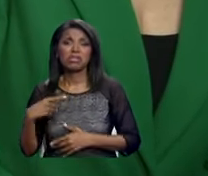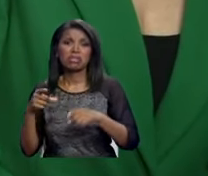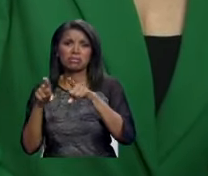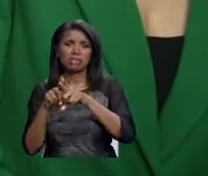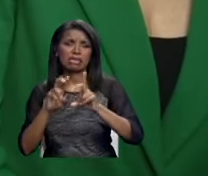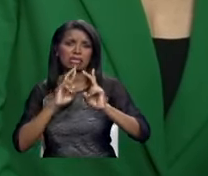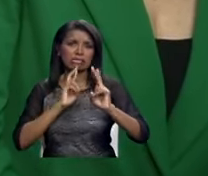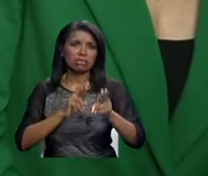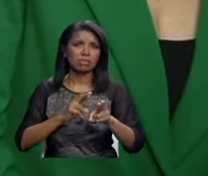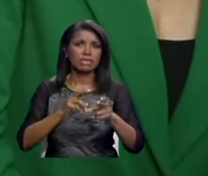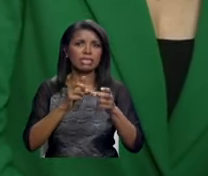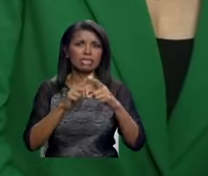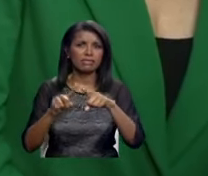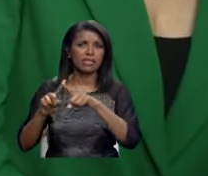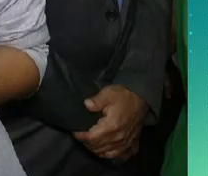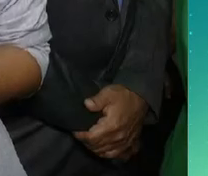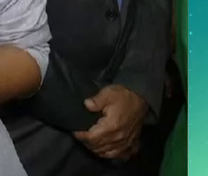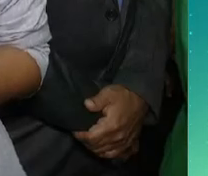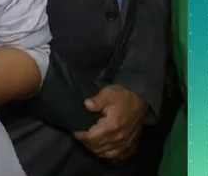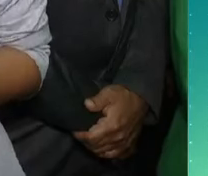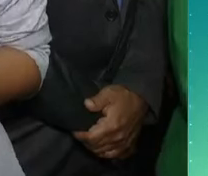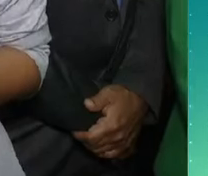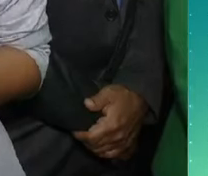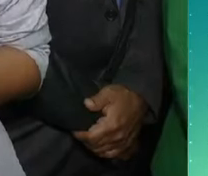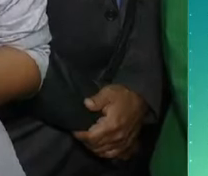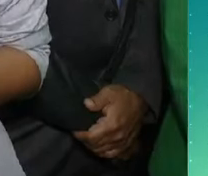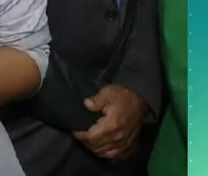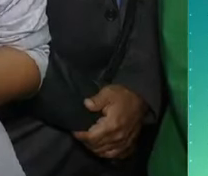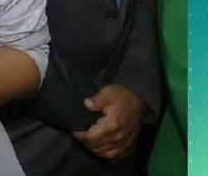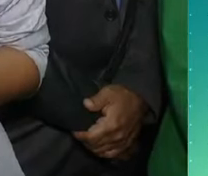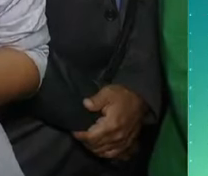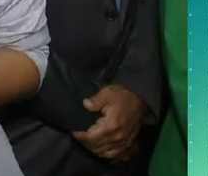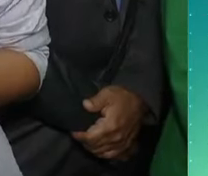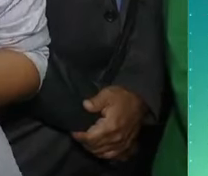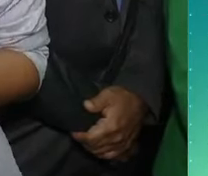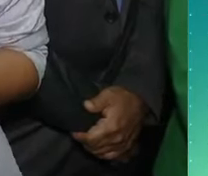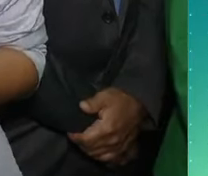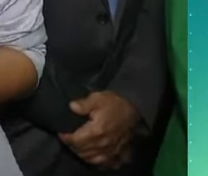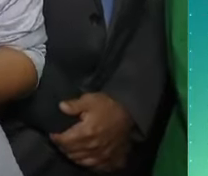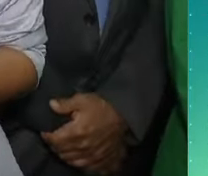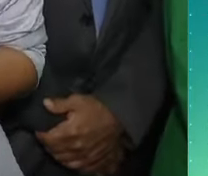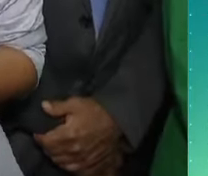y del PRD. María de Gracia, TVN Noticias. Gracias, María. Un tema que sin lugar a dudas...